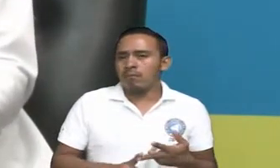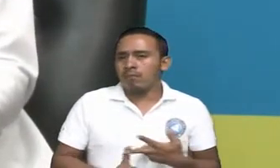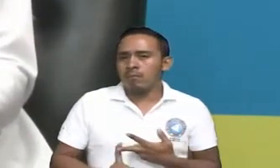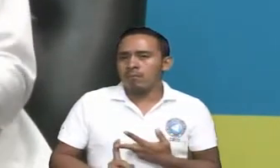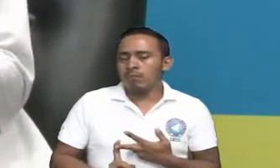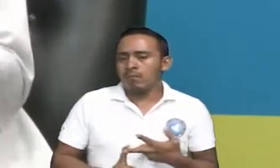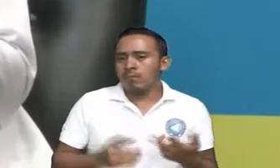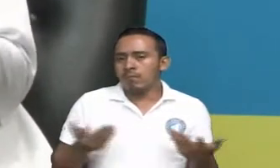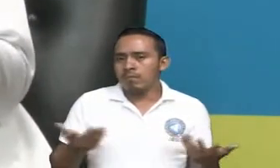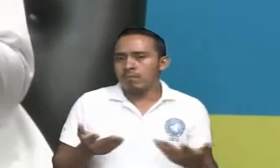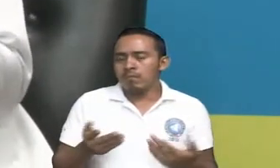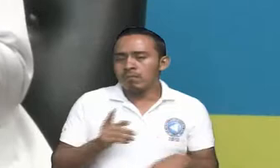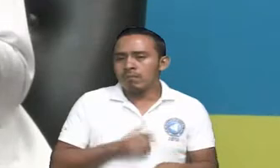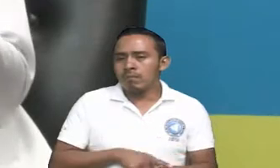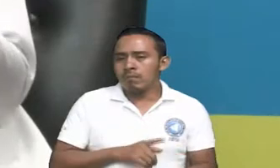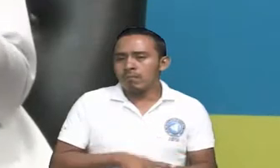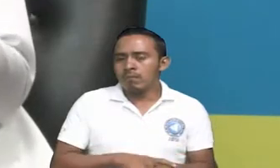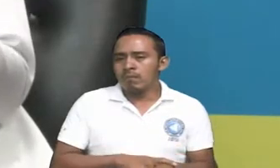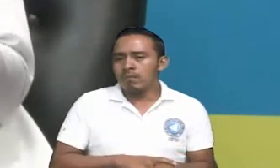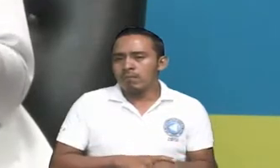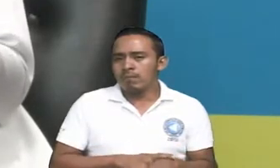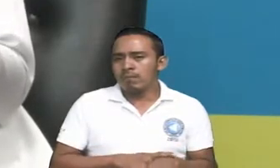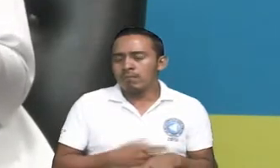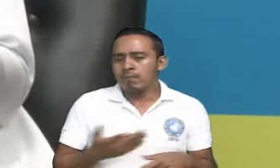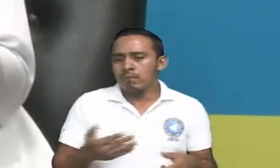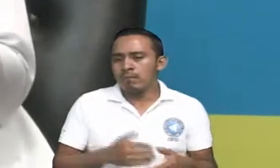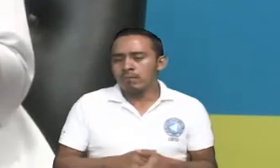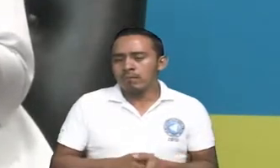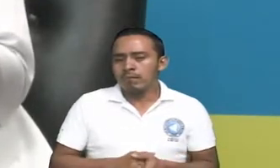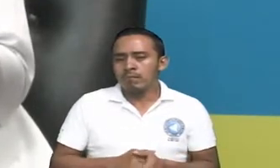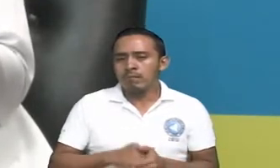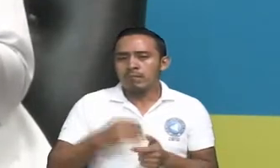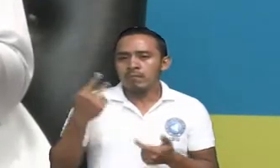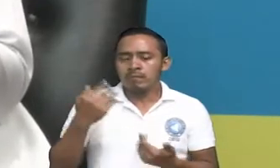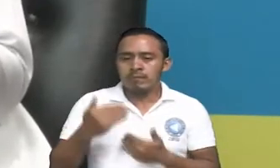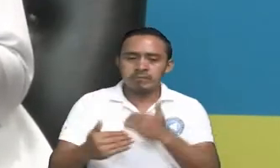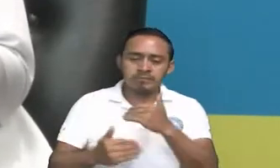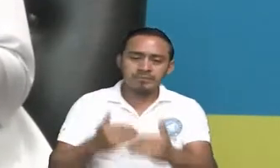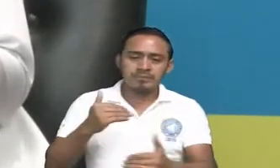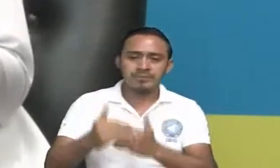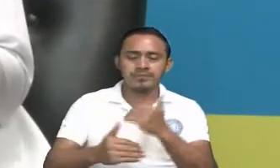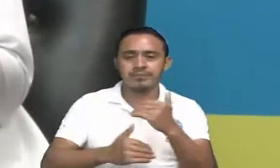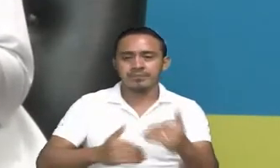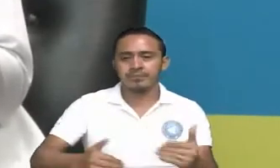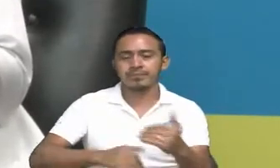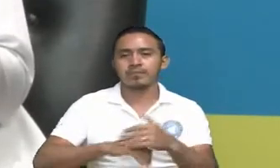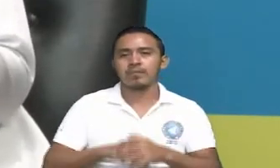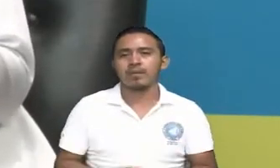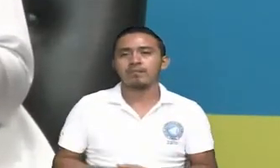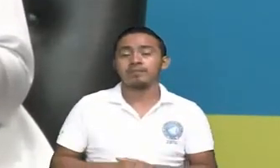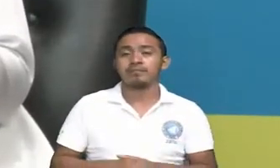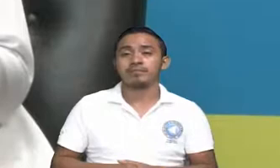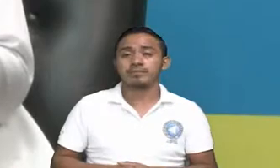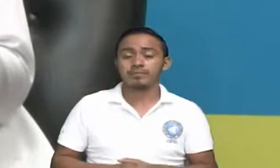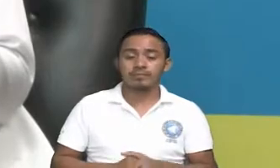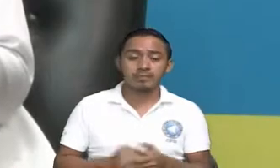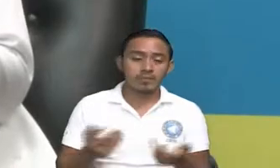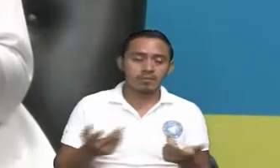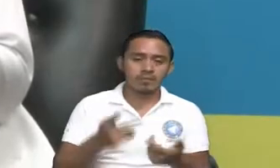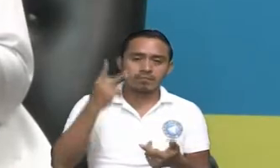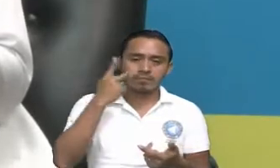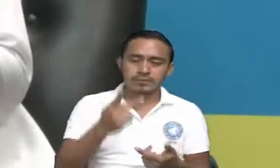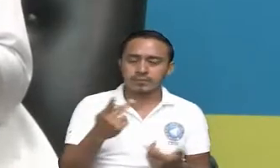momento de un tiempo, ¿verdad?, para darse lugar de procesar eso. Las rupturas amorosas se ven